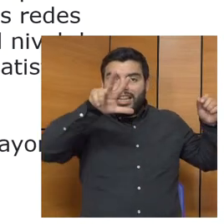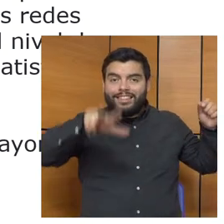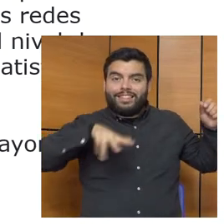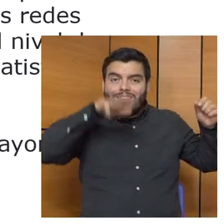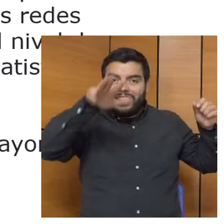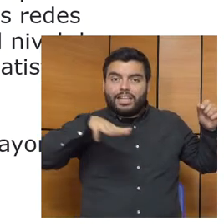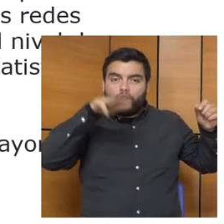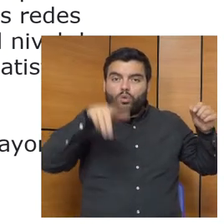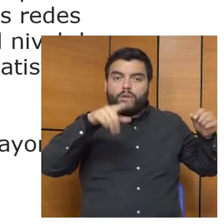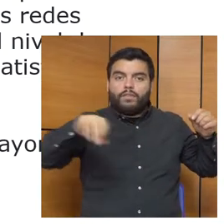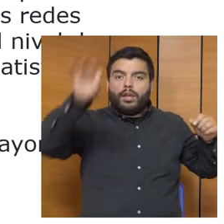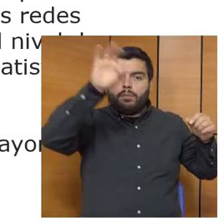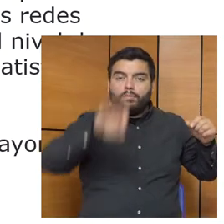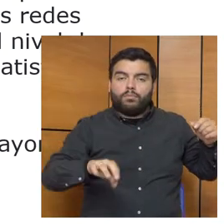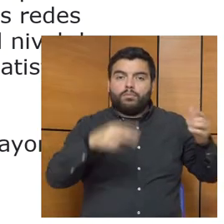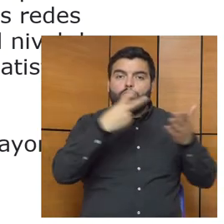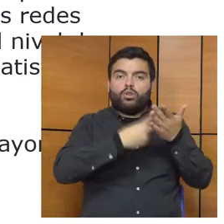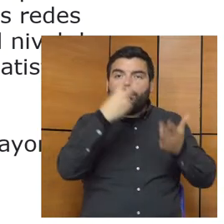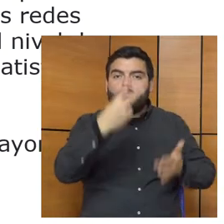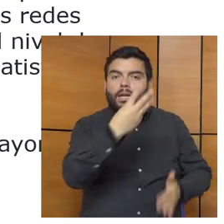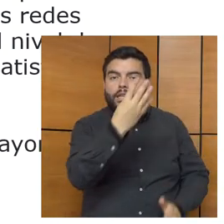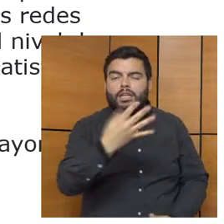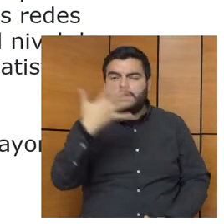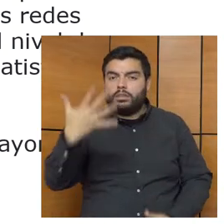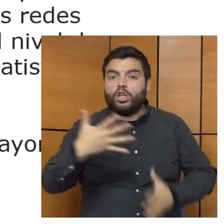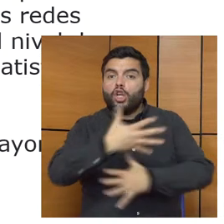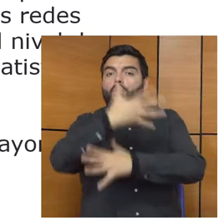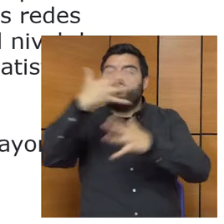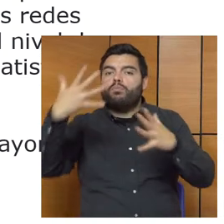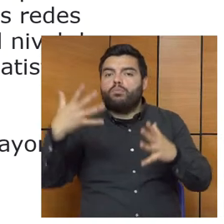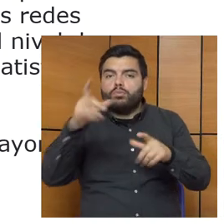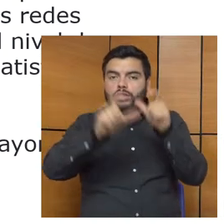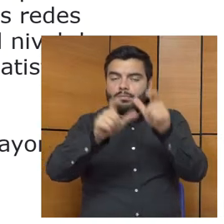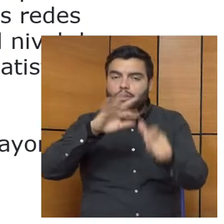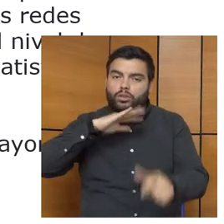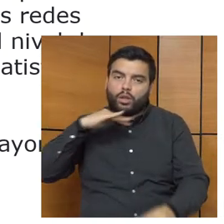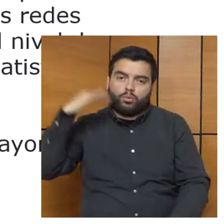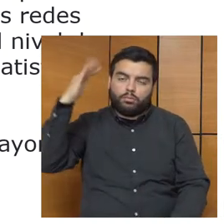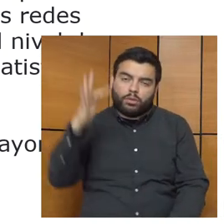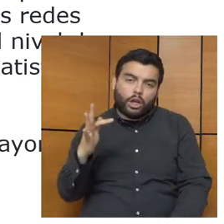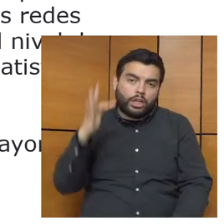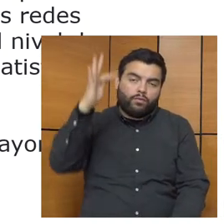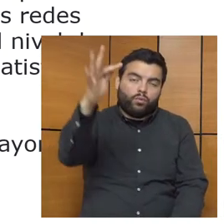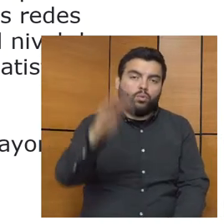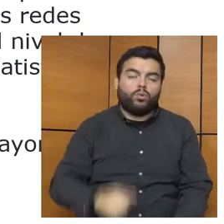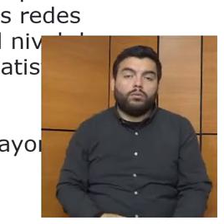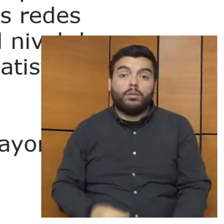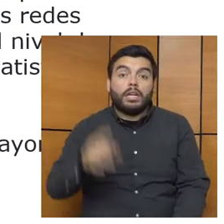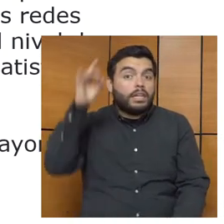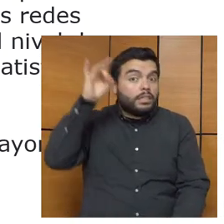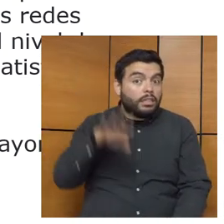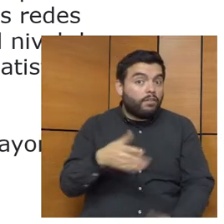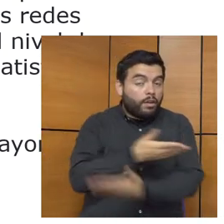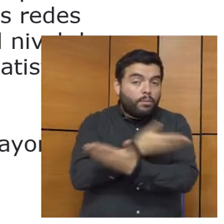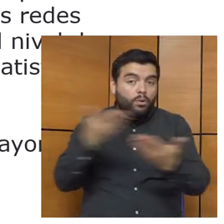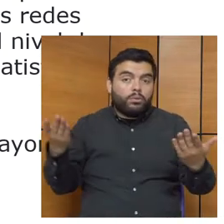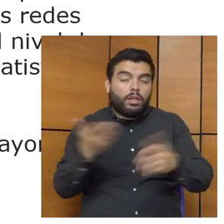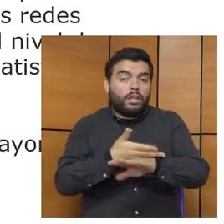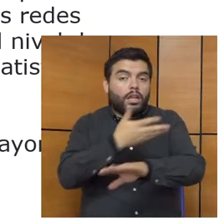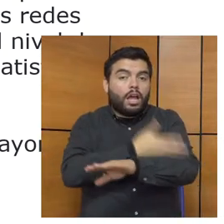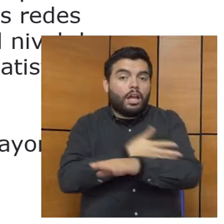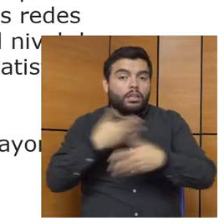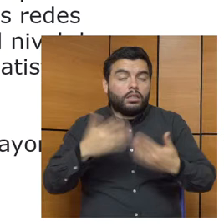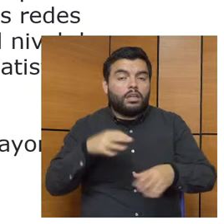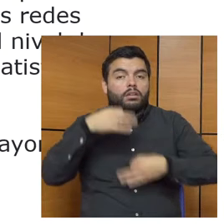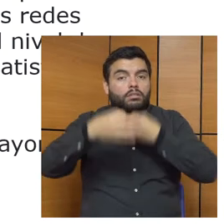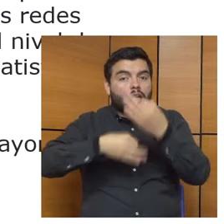a 2035. Eso es mucha gente. Y bueno, y sabemos, como también se ha dicho anteriormente, que las tecnologías de información